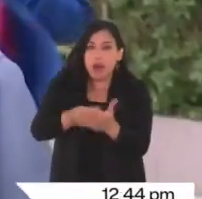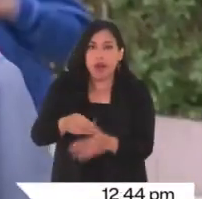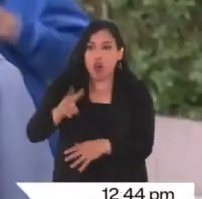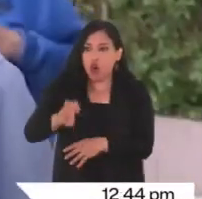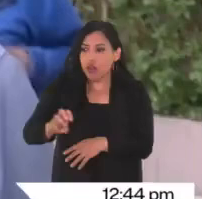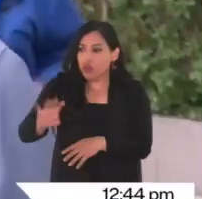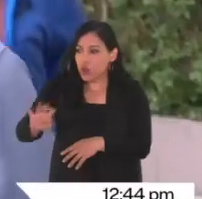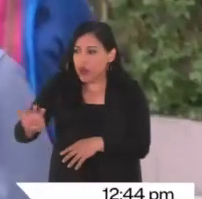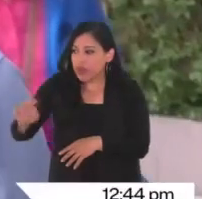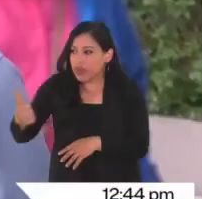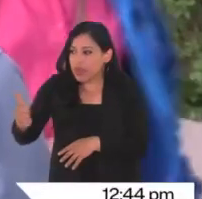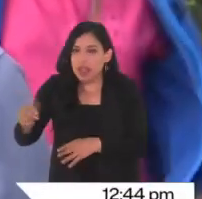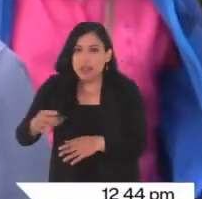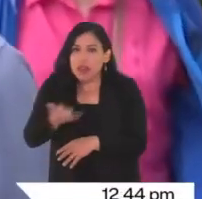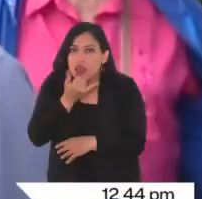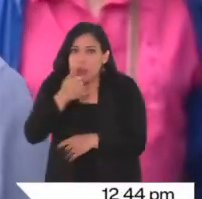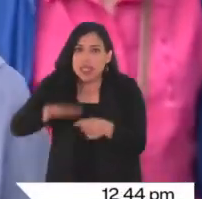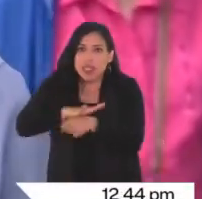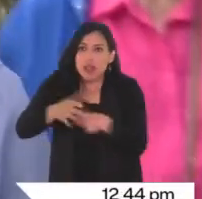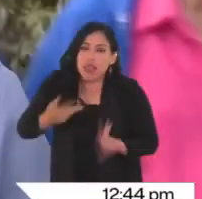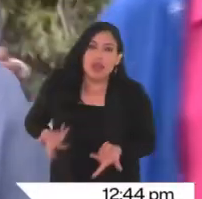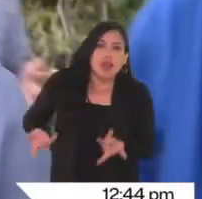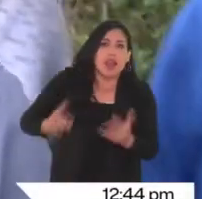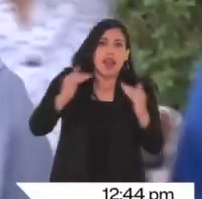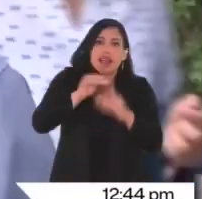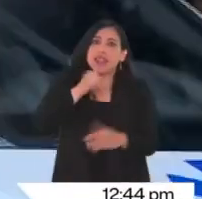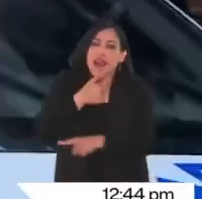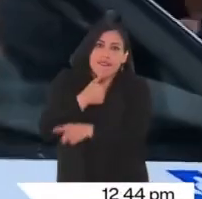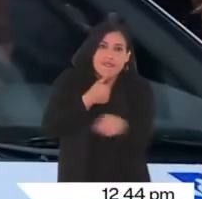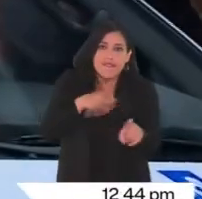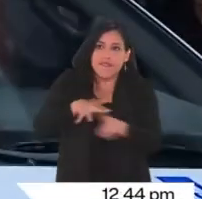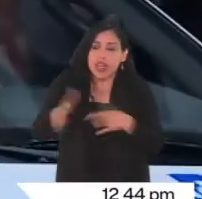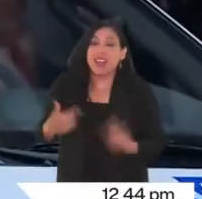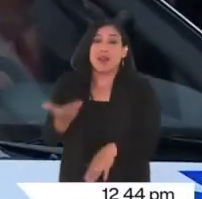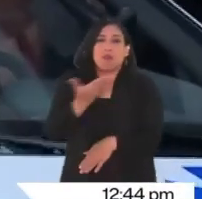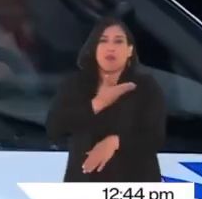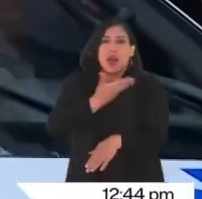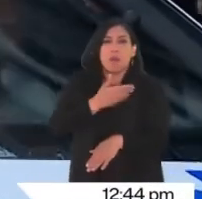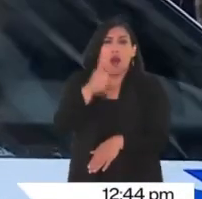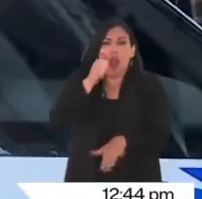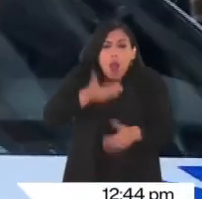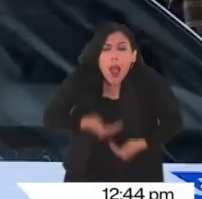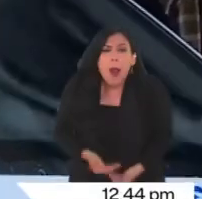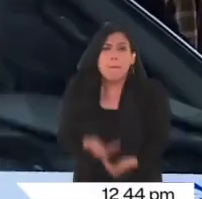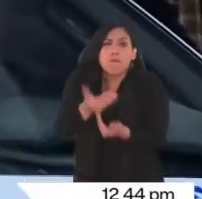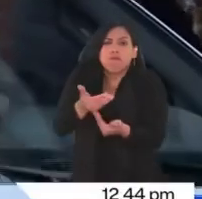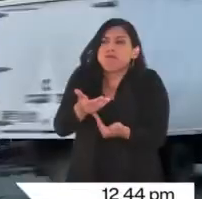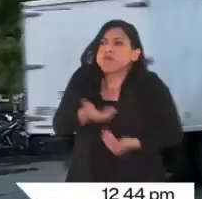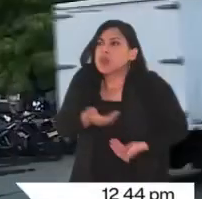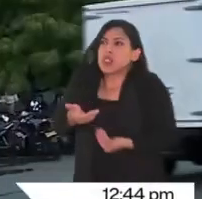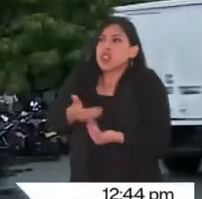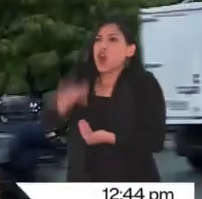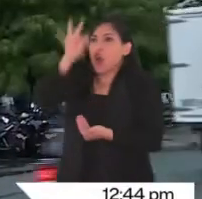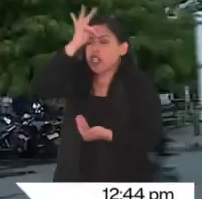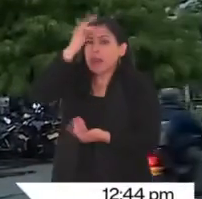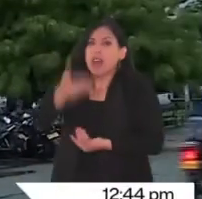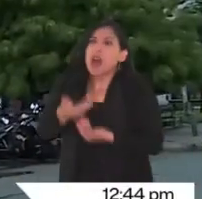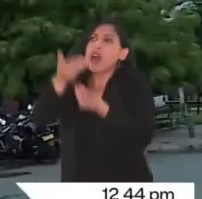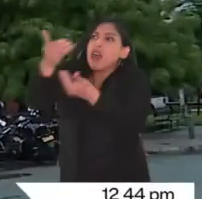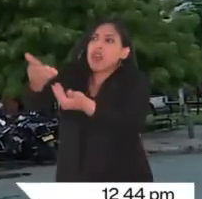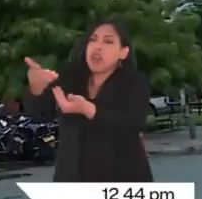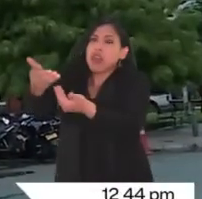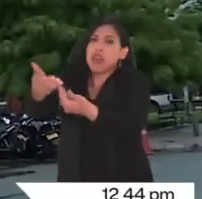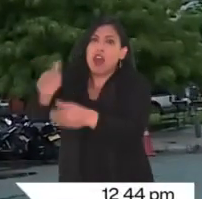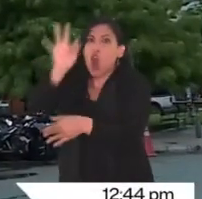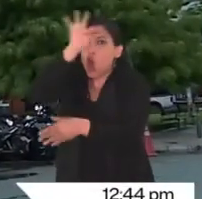les han pagado, empieza la casa a sufrir las consecuencias. La mamá de un recién nacido llegó al hospital y su bebé tuvo que